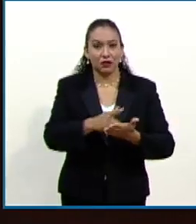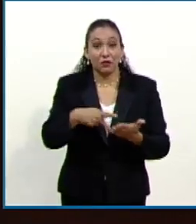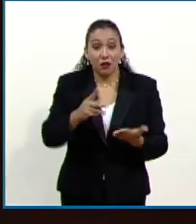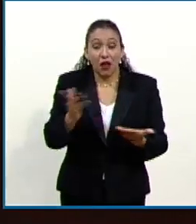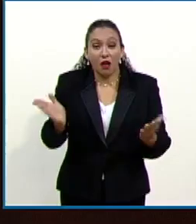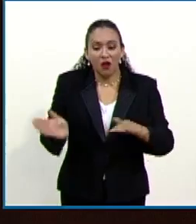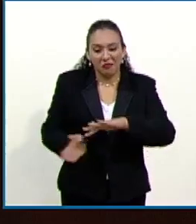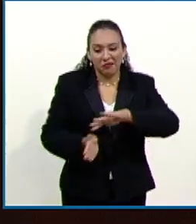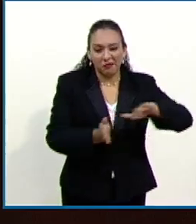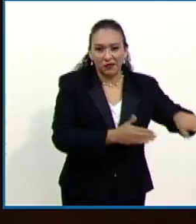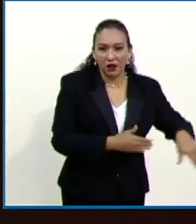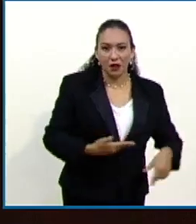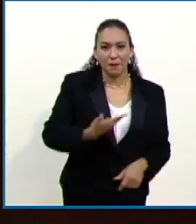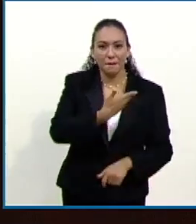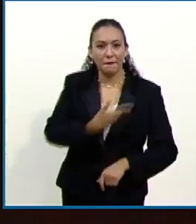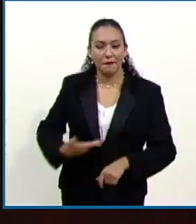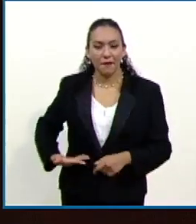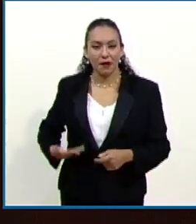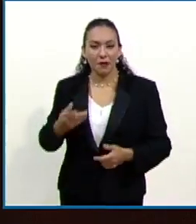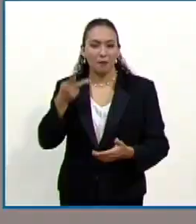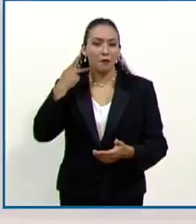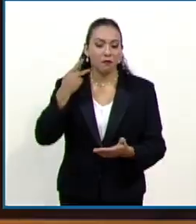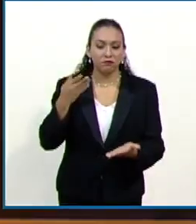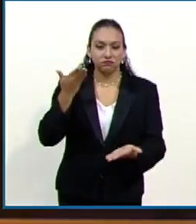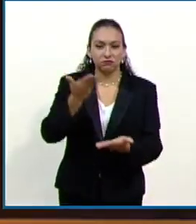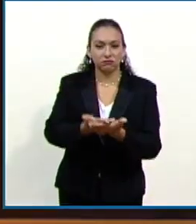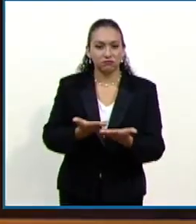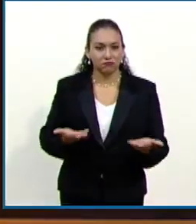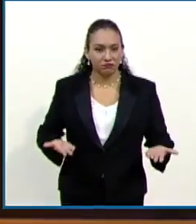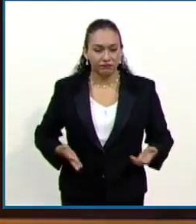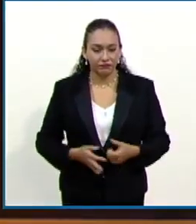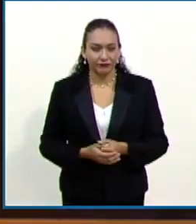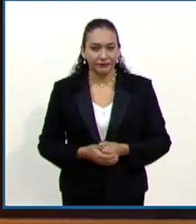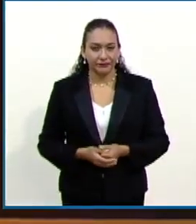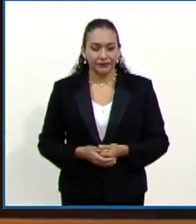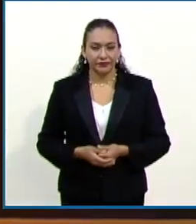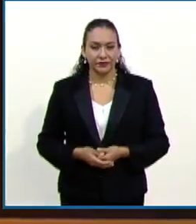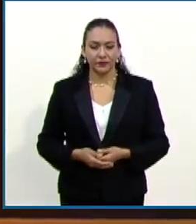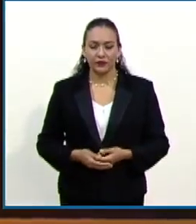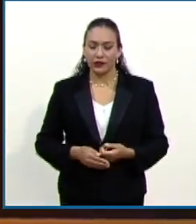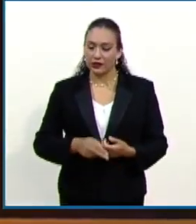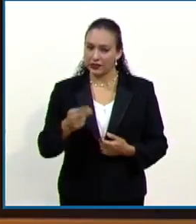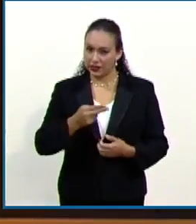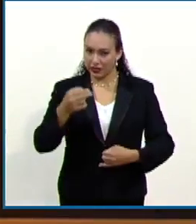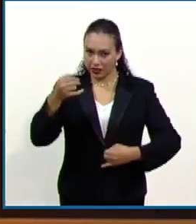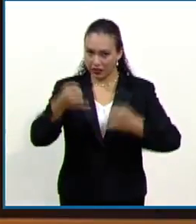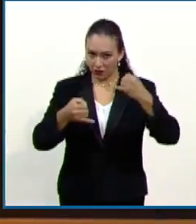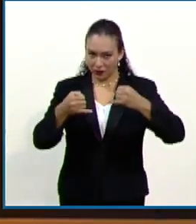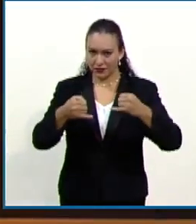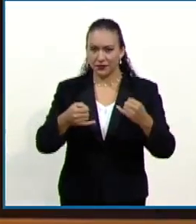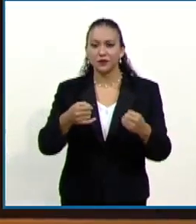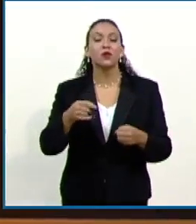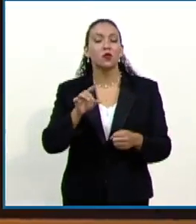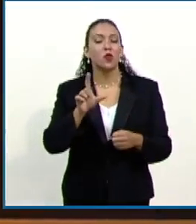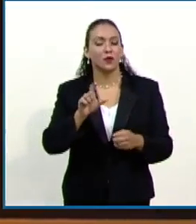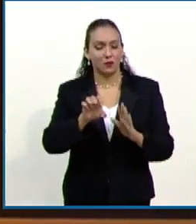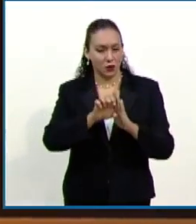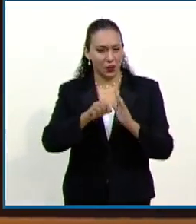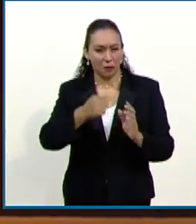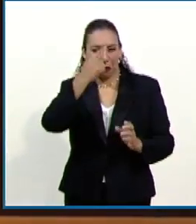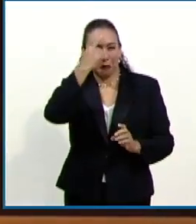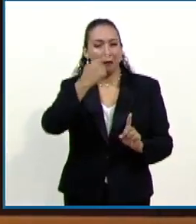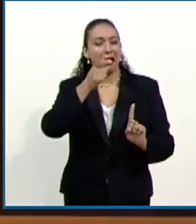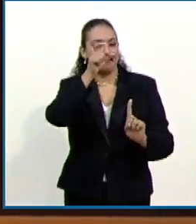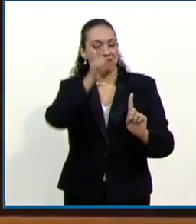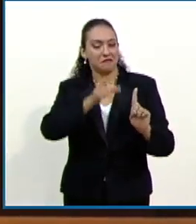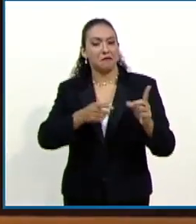sea por mérito y calidad profesional. Es necesario que el juzgador opere con la Constitución, con el derecho interamericano